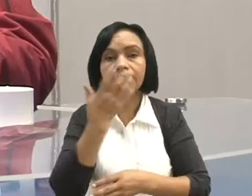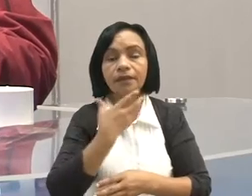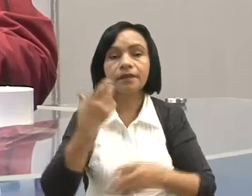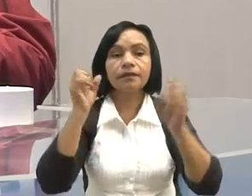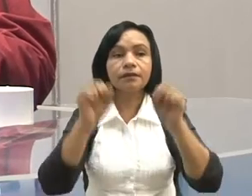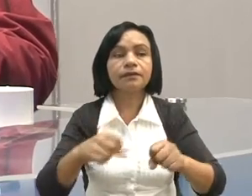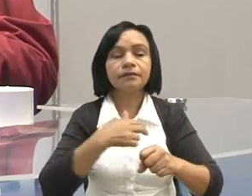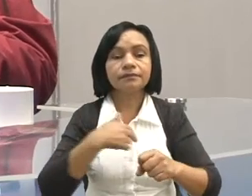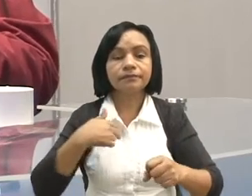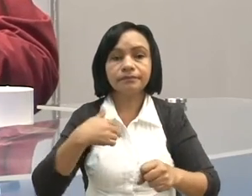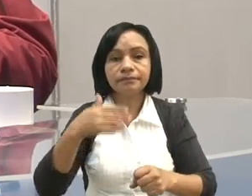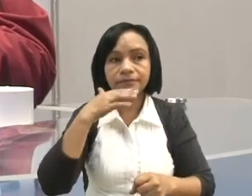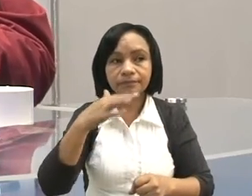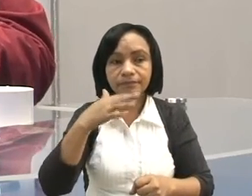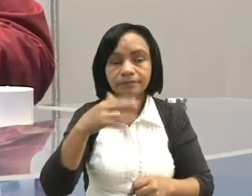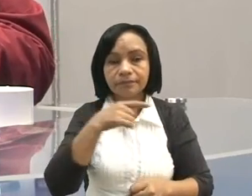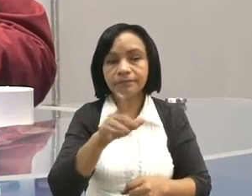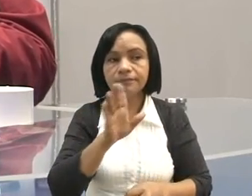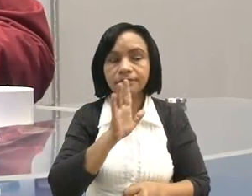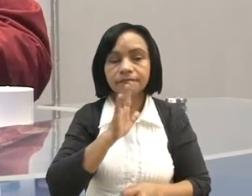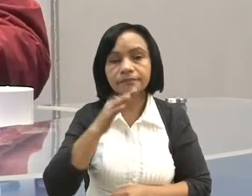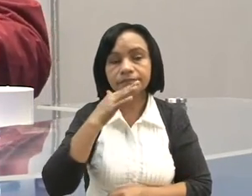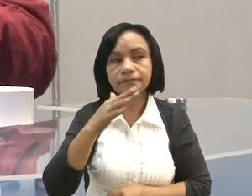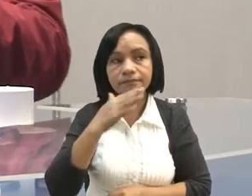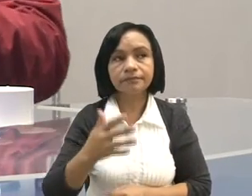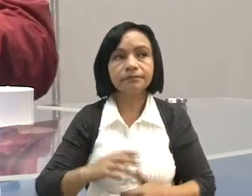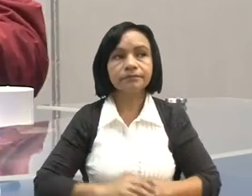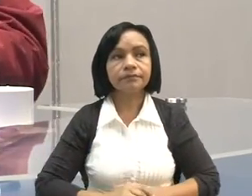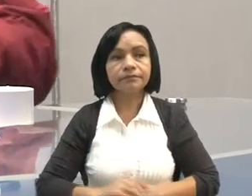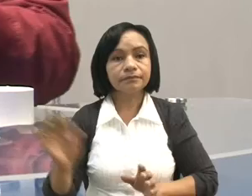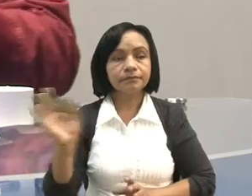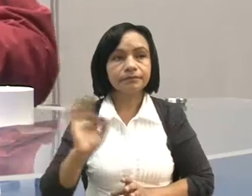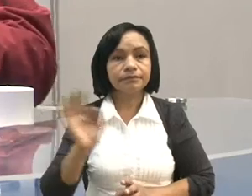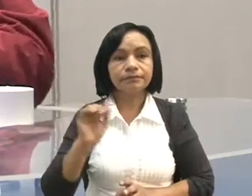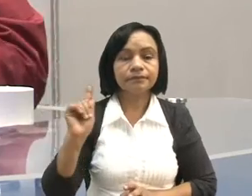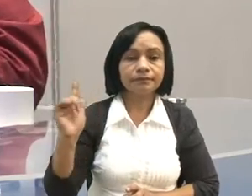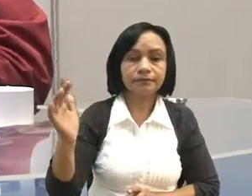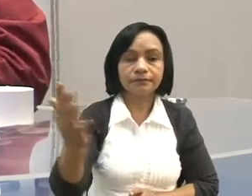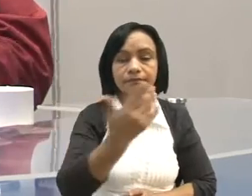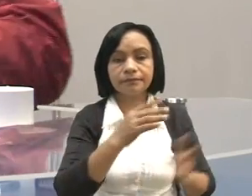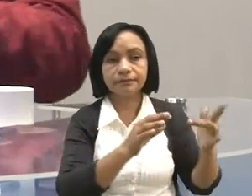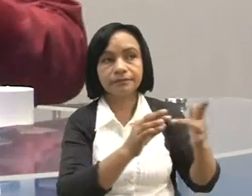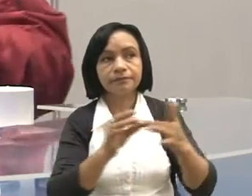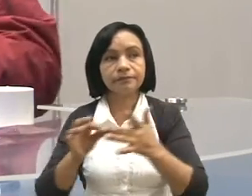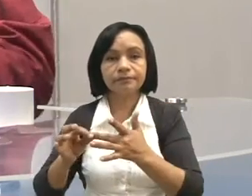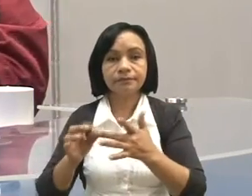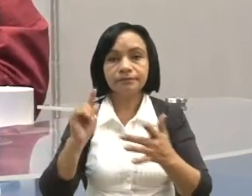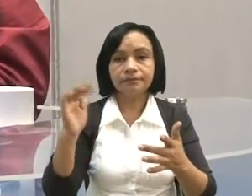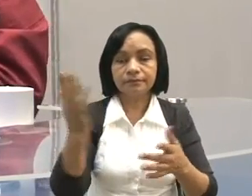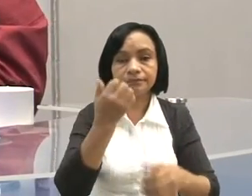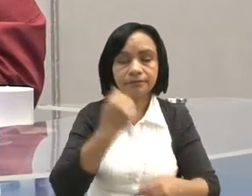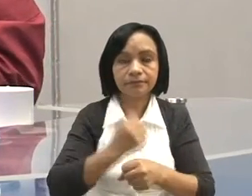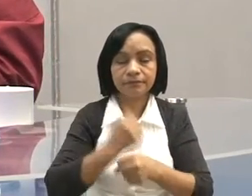que puedan hacer una clase de inglés, pero ellos hablando el inglés. De tal manera de que todo esto, las especializaciones, todo este esfuerzo que se